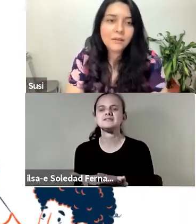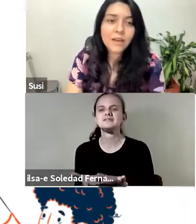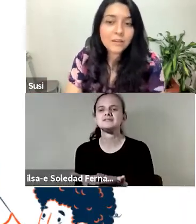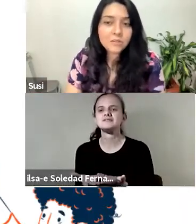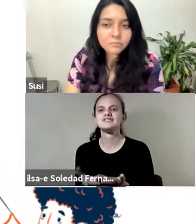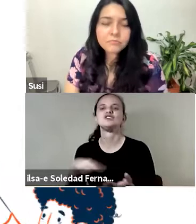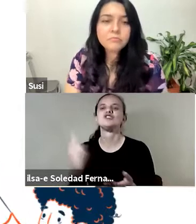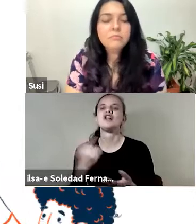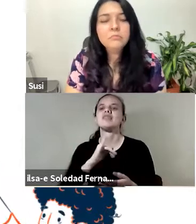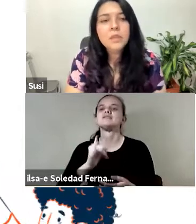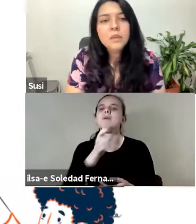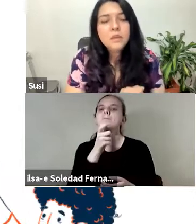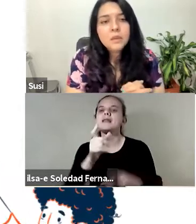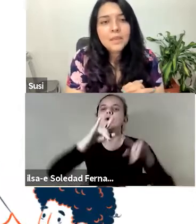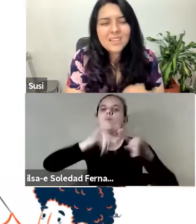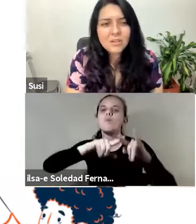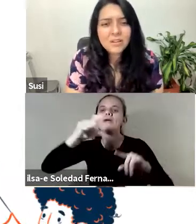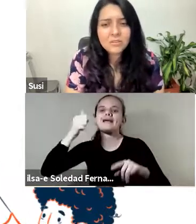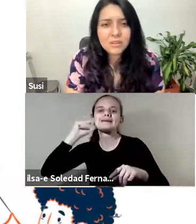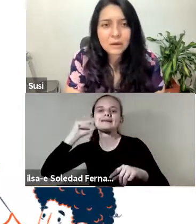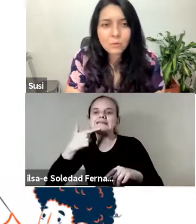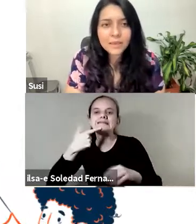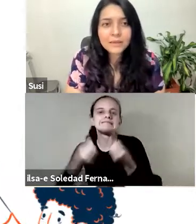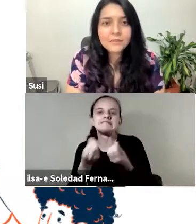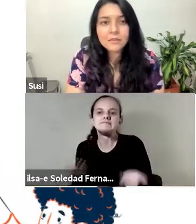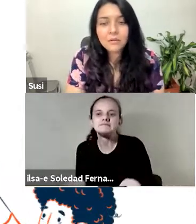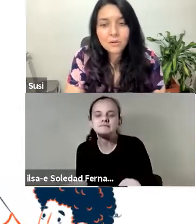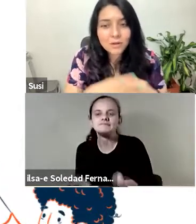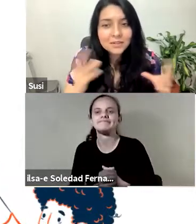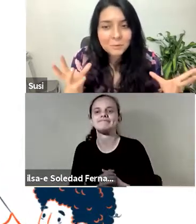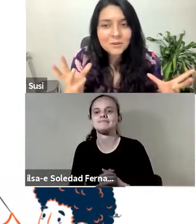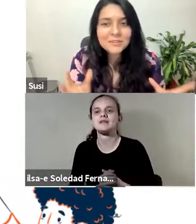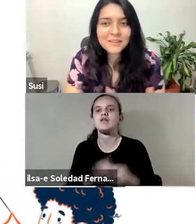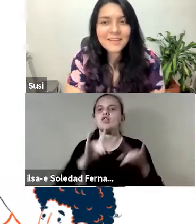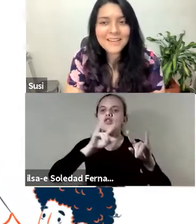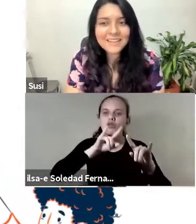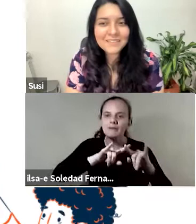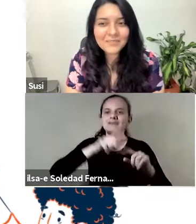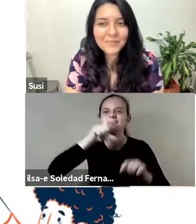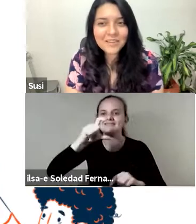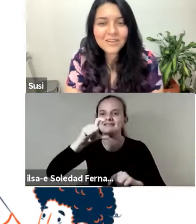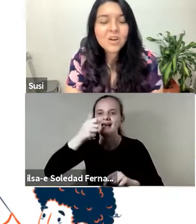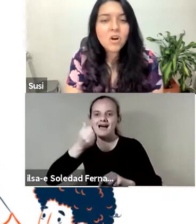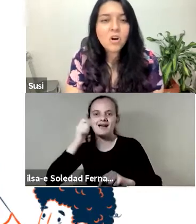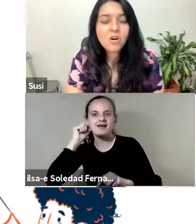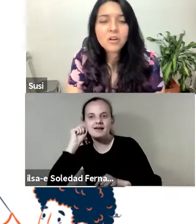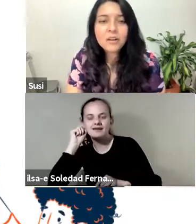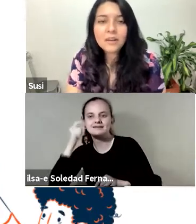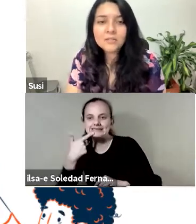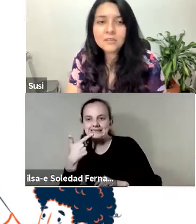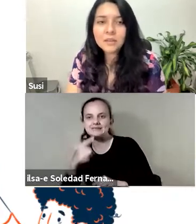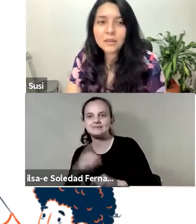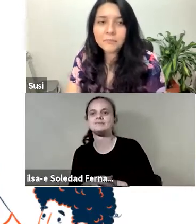ahora significa eso. ¿Y qué son entonces las WCAGs, como les llamamos en este medio,